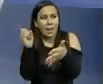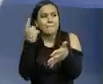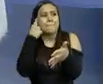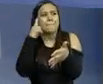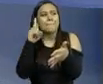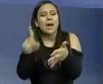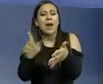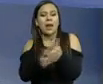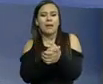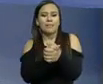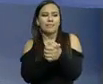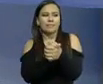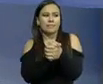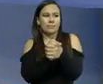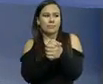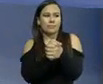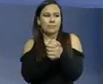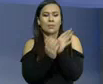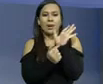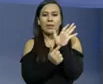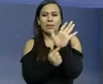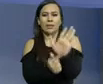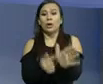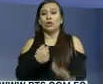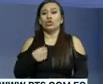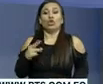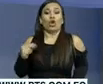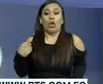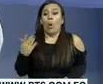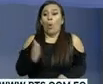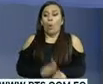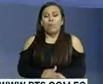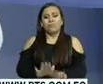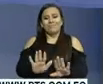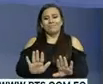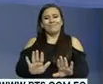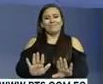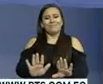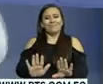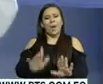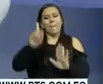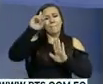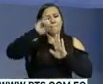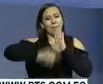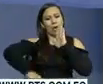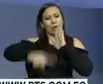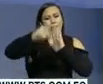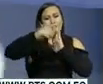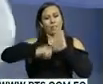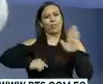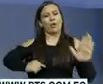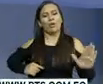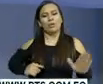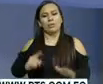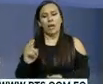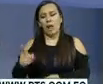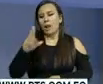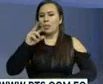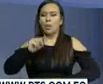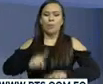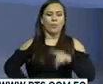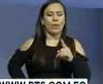entre comillas y demostrar su inocencia lo cual está expresamente prohibido y él no puede